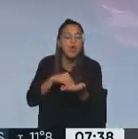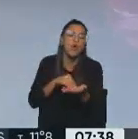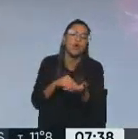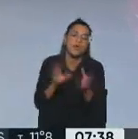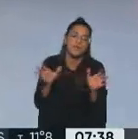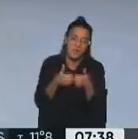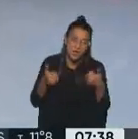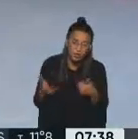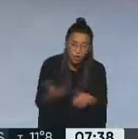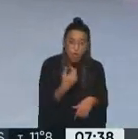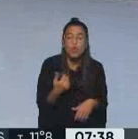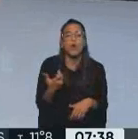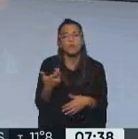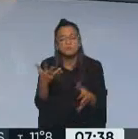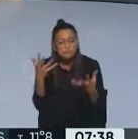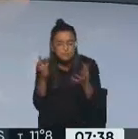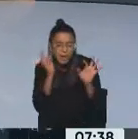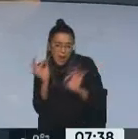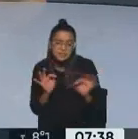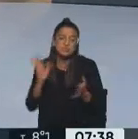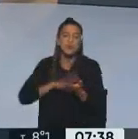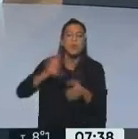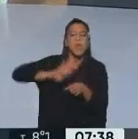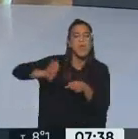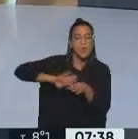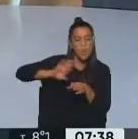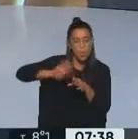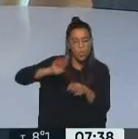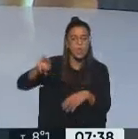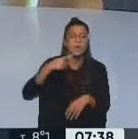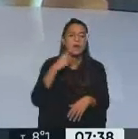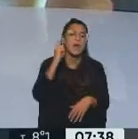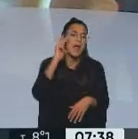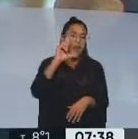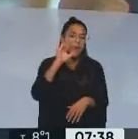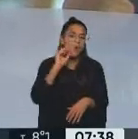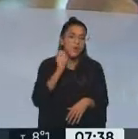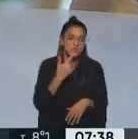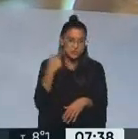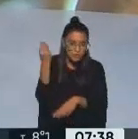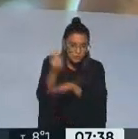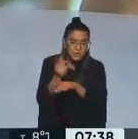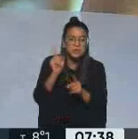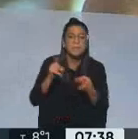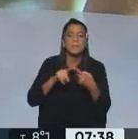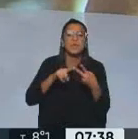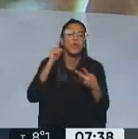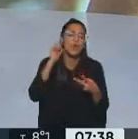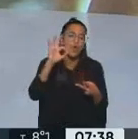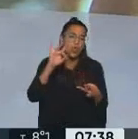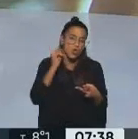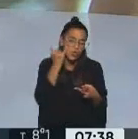Todos hablaron, analizaron la deuda interna. Allí estuvo Juan Grabois, entre otros, también Cachorro Godoy de ATE.